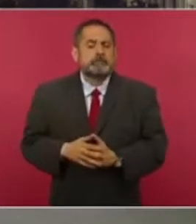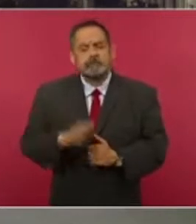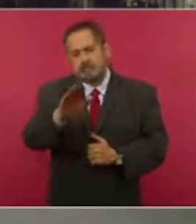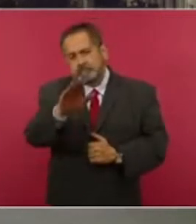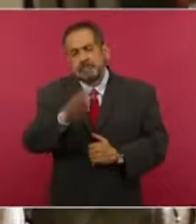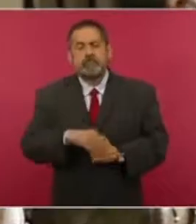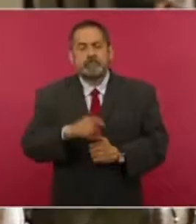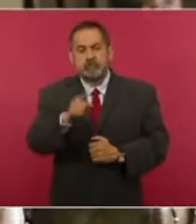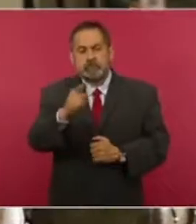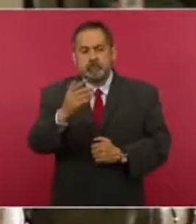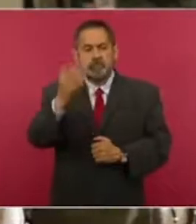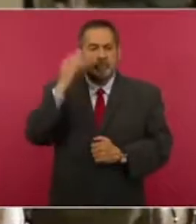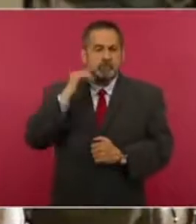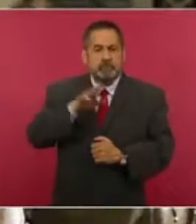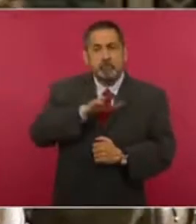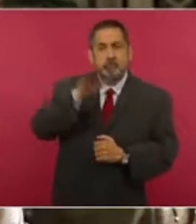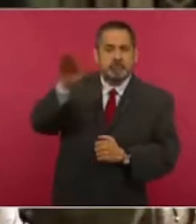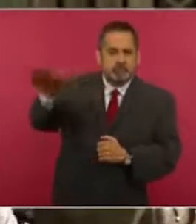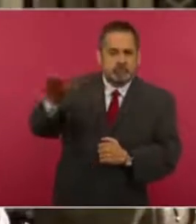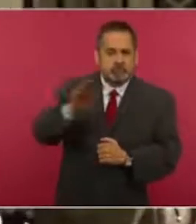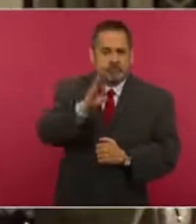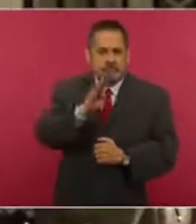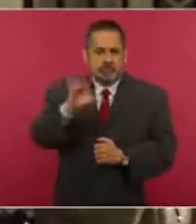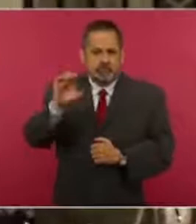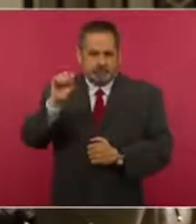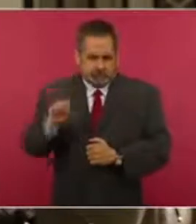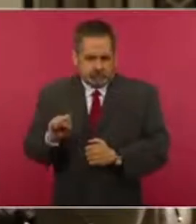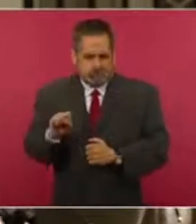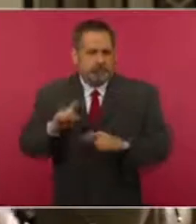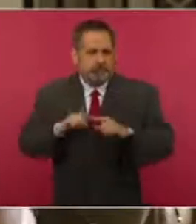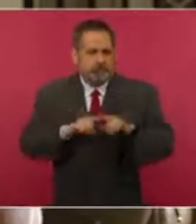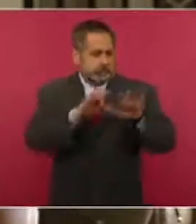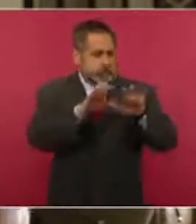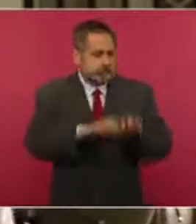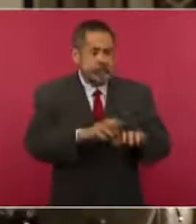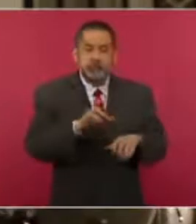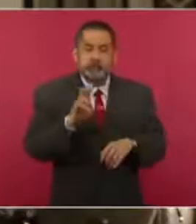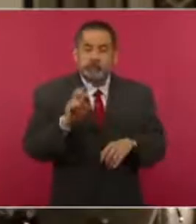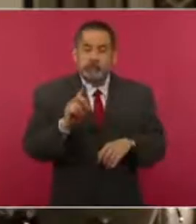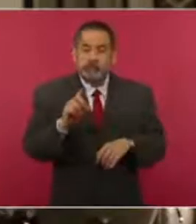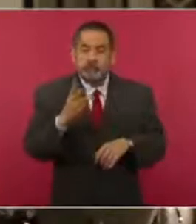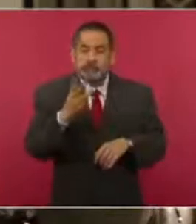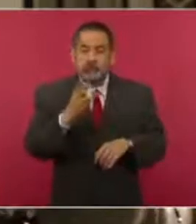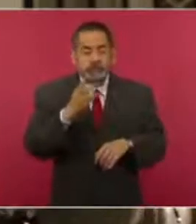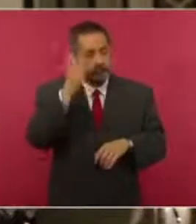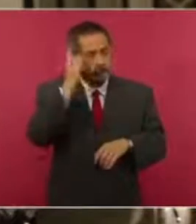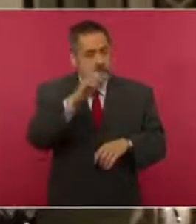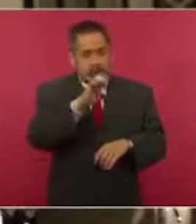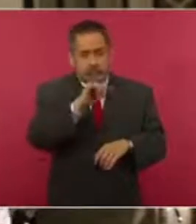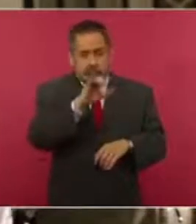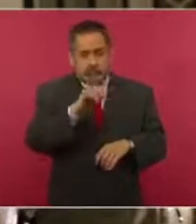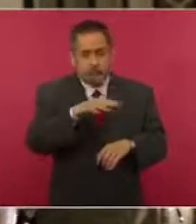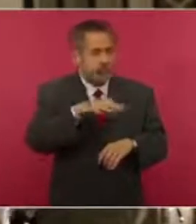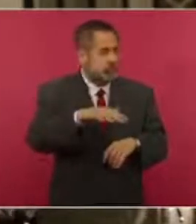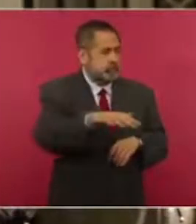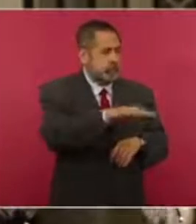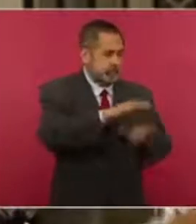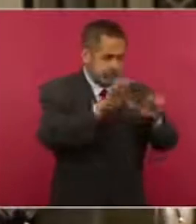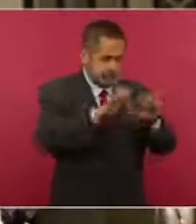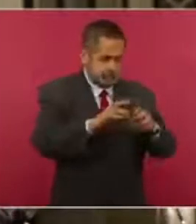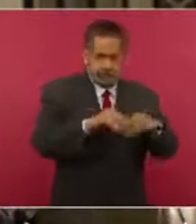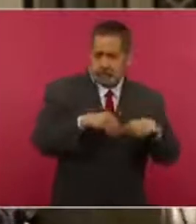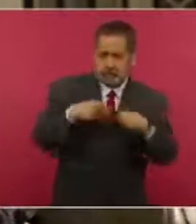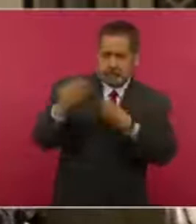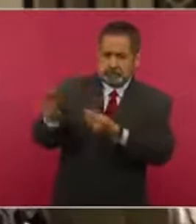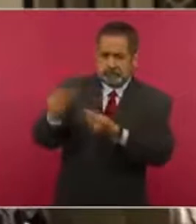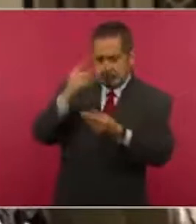última visita a Baja California Sur, recibió un escrito por parte de 33 ejidatarios del ejido Díaz Ordaz. Y le vuelvo